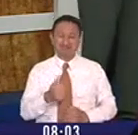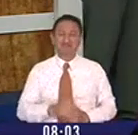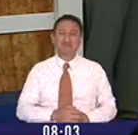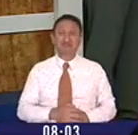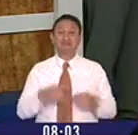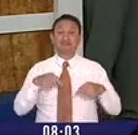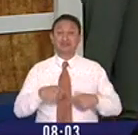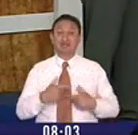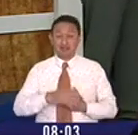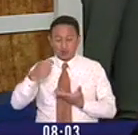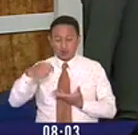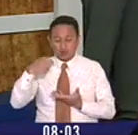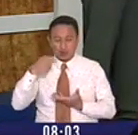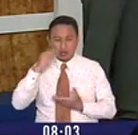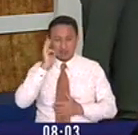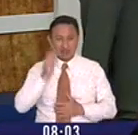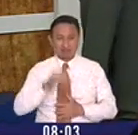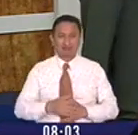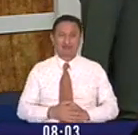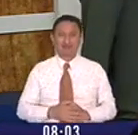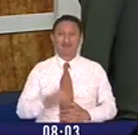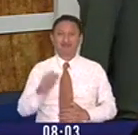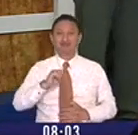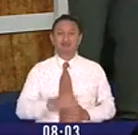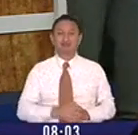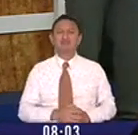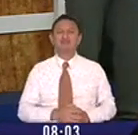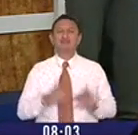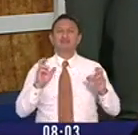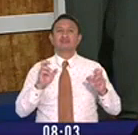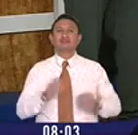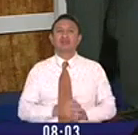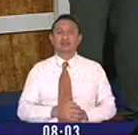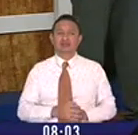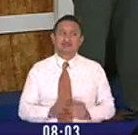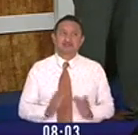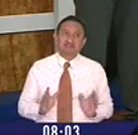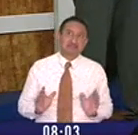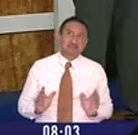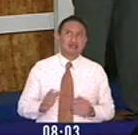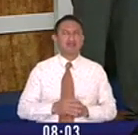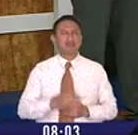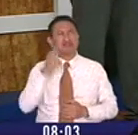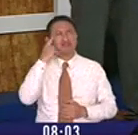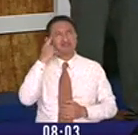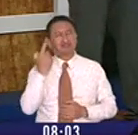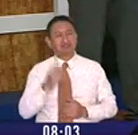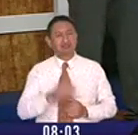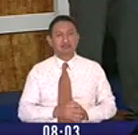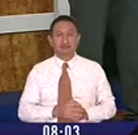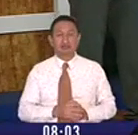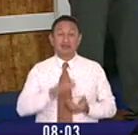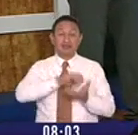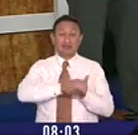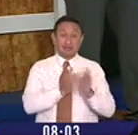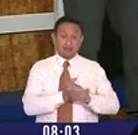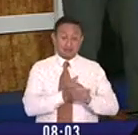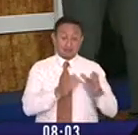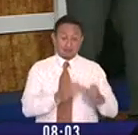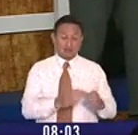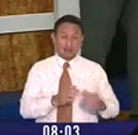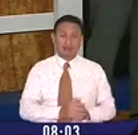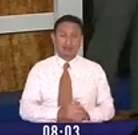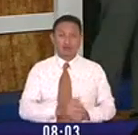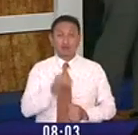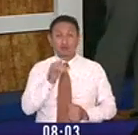a comer rico. ¿Va a comer rico? Sí. ¿Qué va a comer? No sé, a ver, no sé. Yo le dije, los yapingachos, ahora puede ser, no